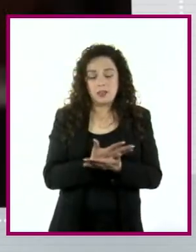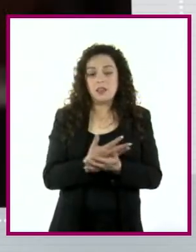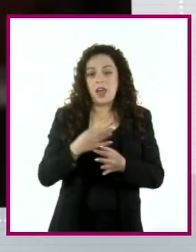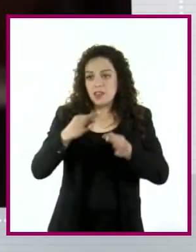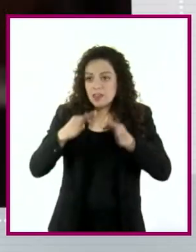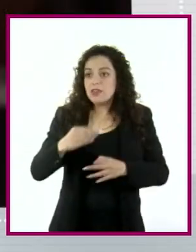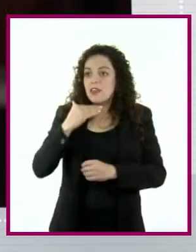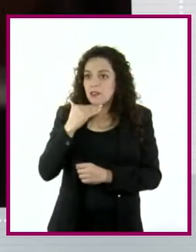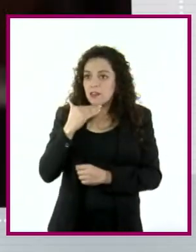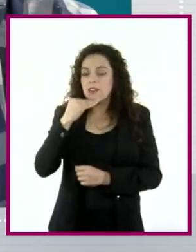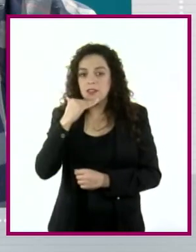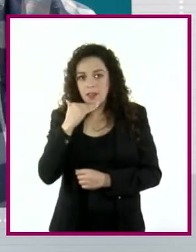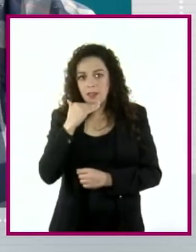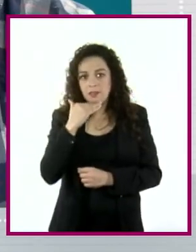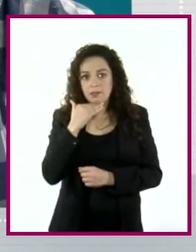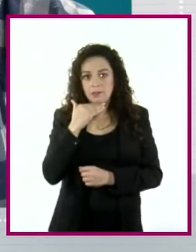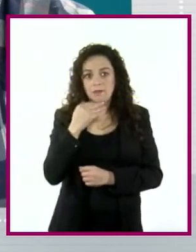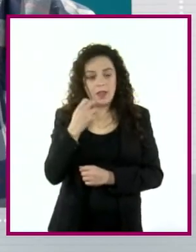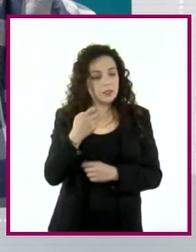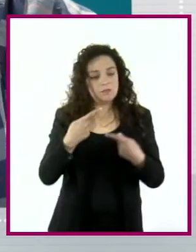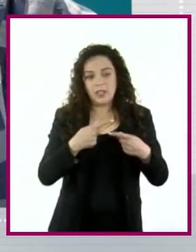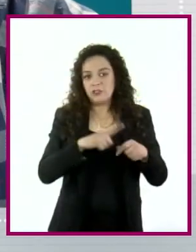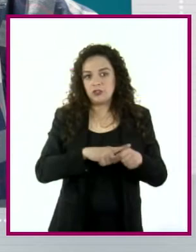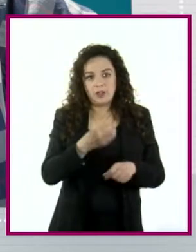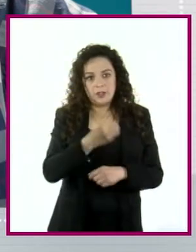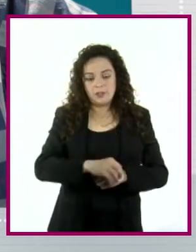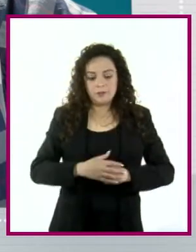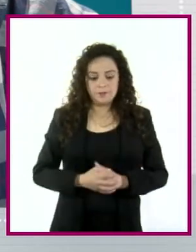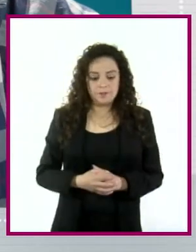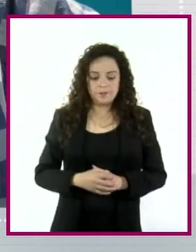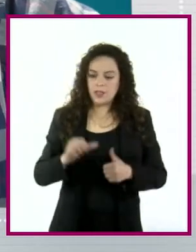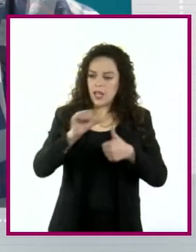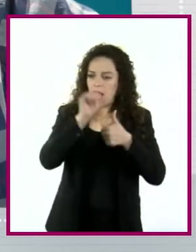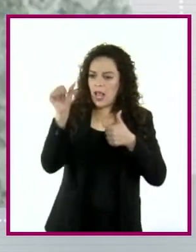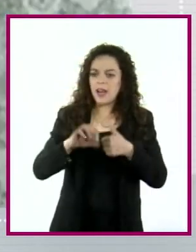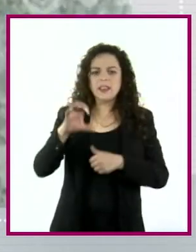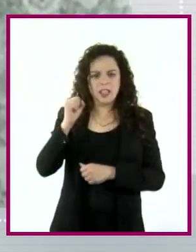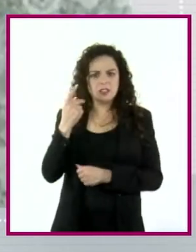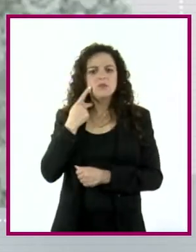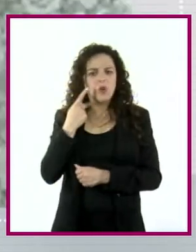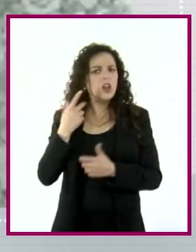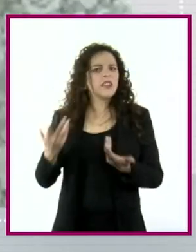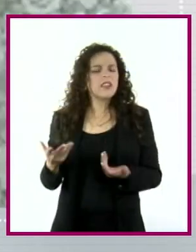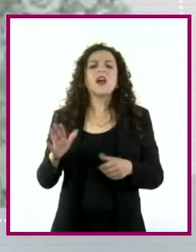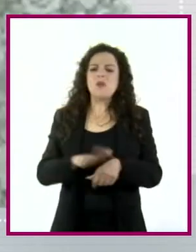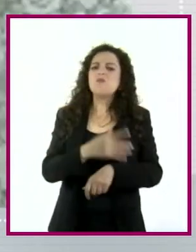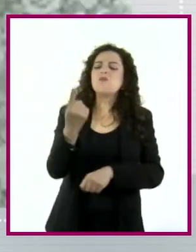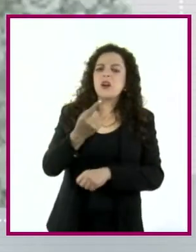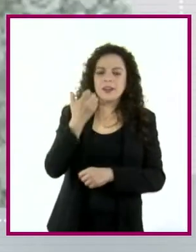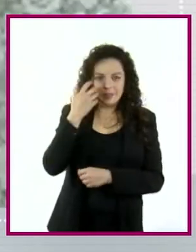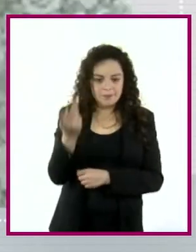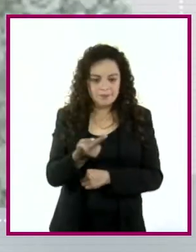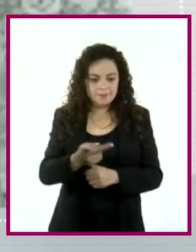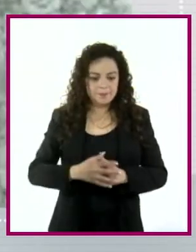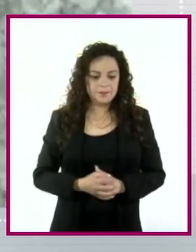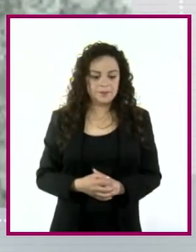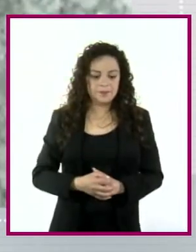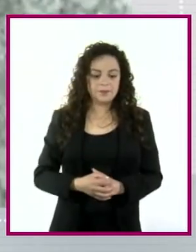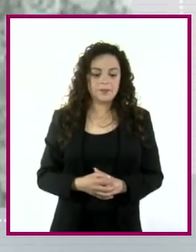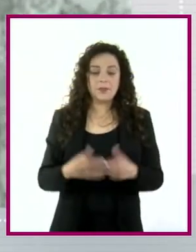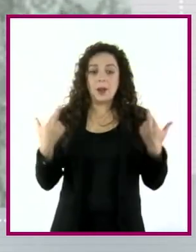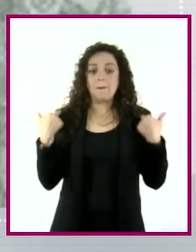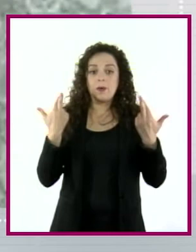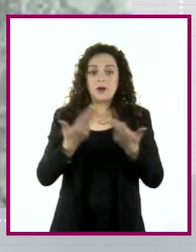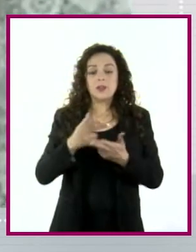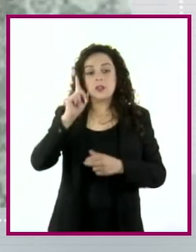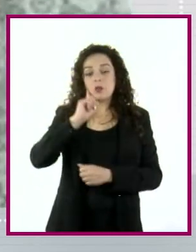de resistencia. ¿El arte es política y por qué? Como dice la profesora feminista